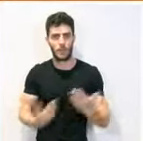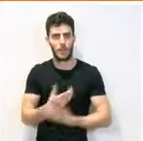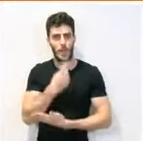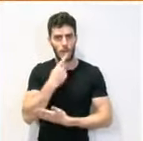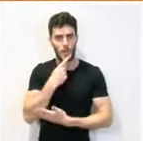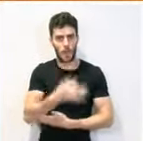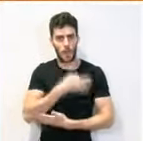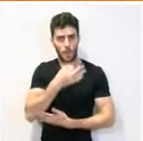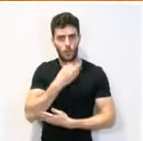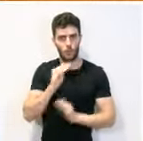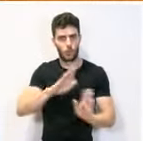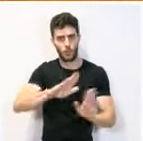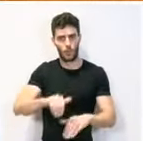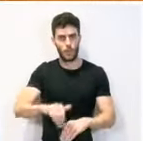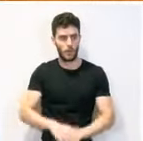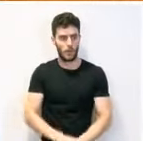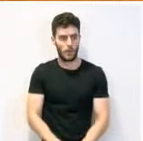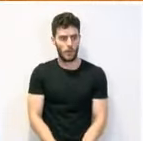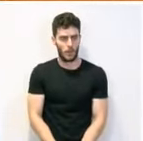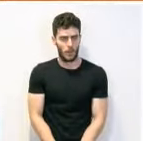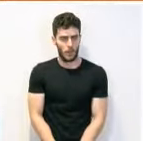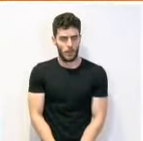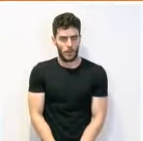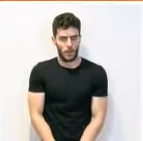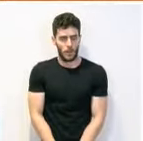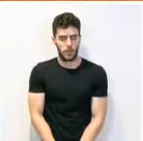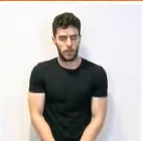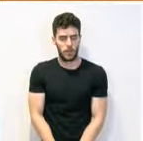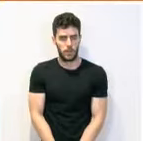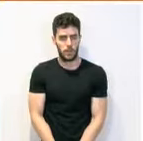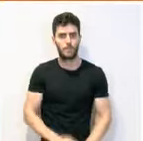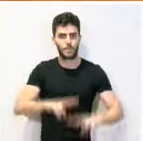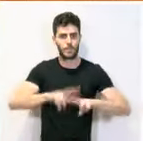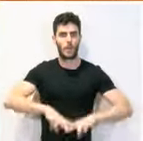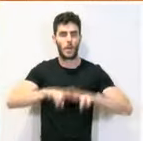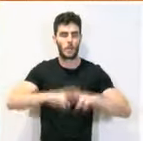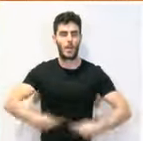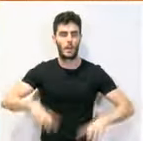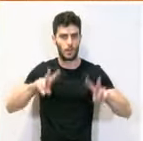última intervención, que se estaba inspeccionando